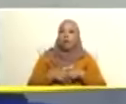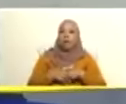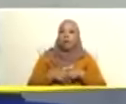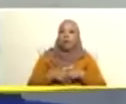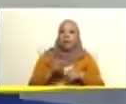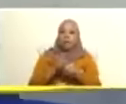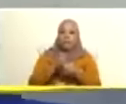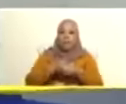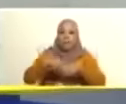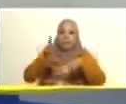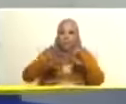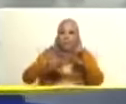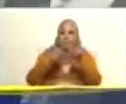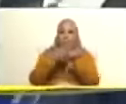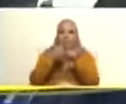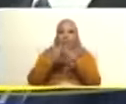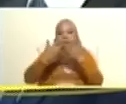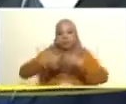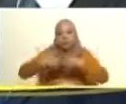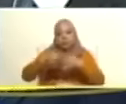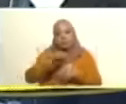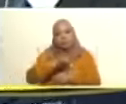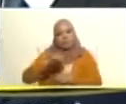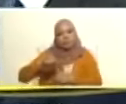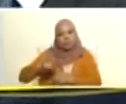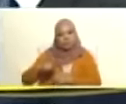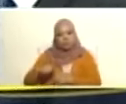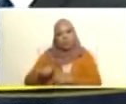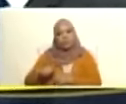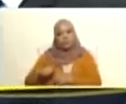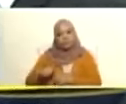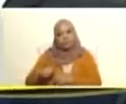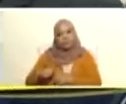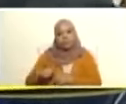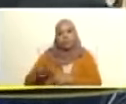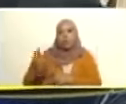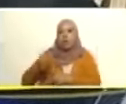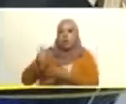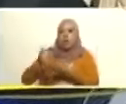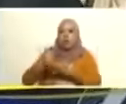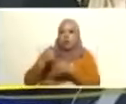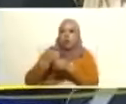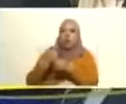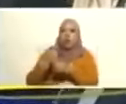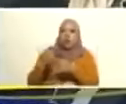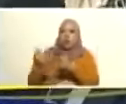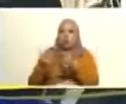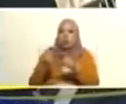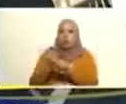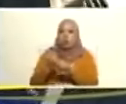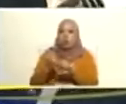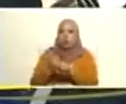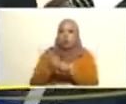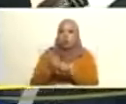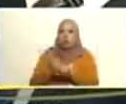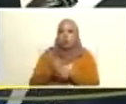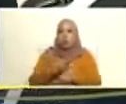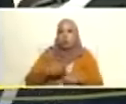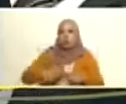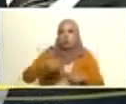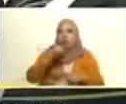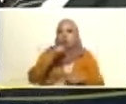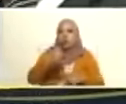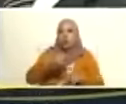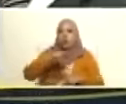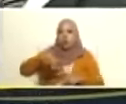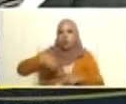también se expresa en la empresa privada que se queda y construye beneficios y genera riqueza. Lo que ha dicho el presidente,